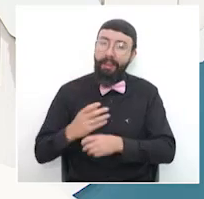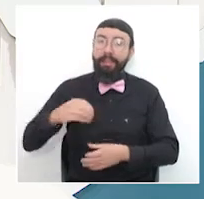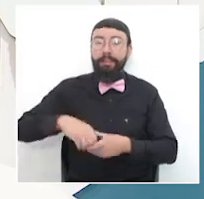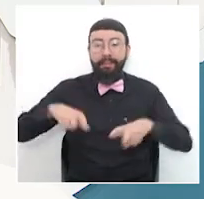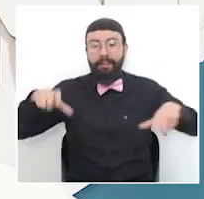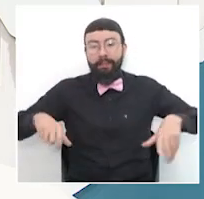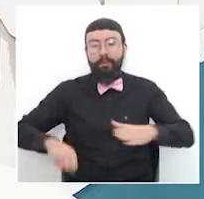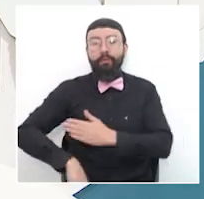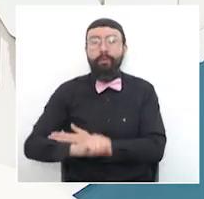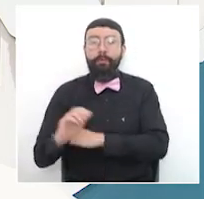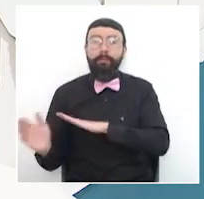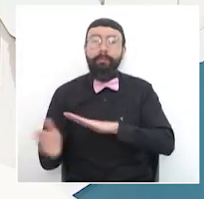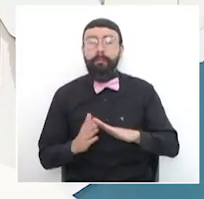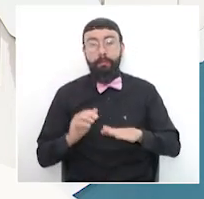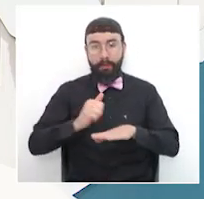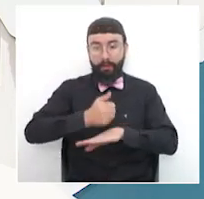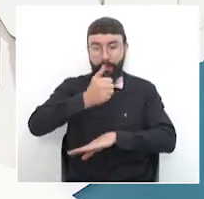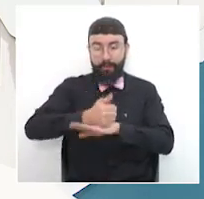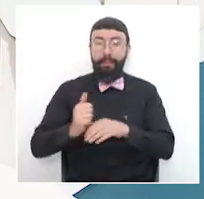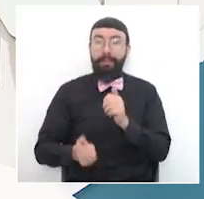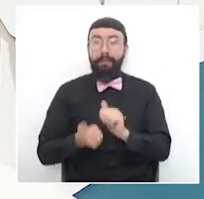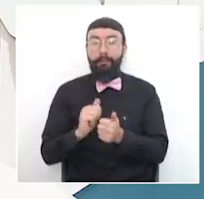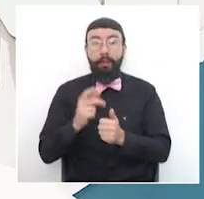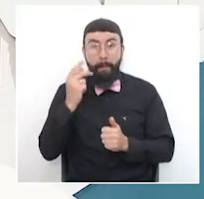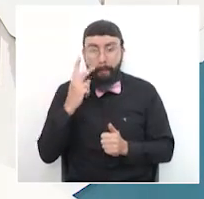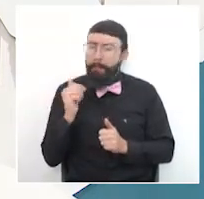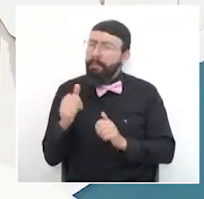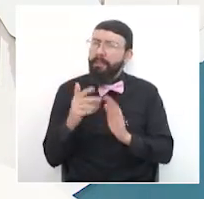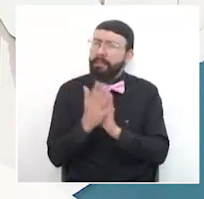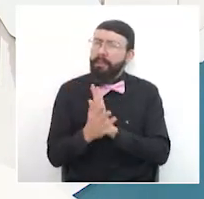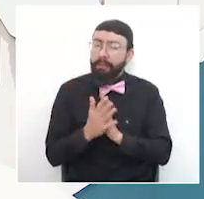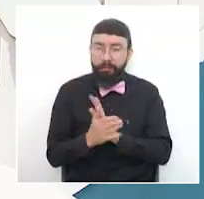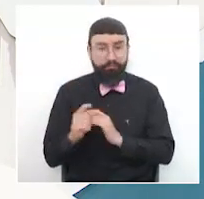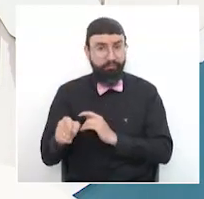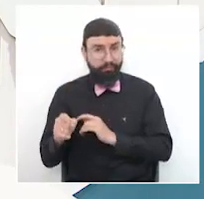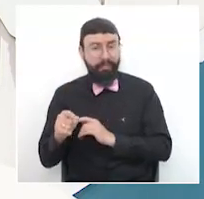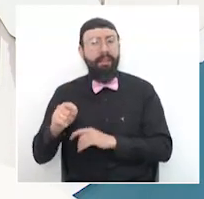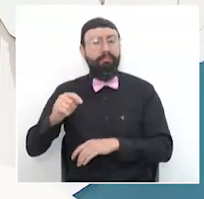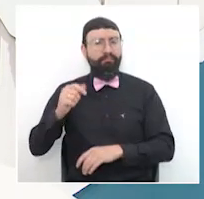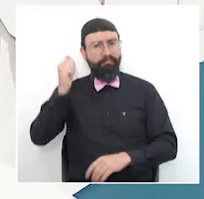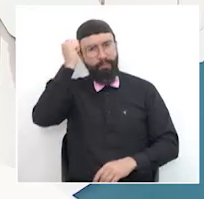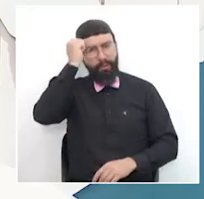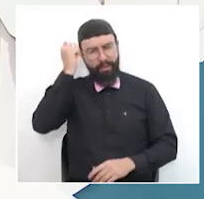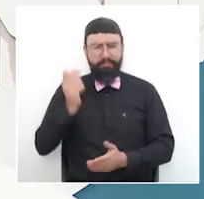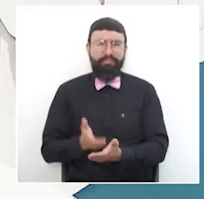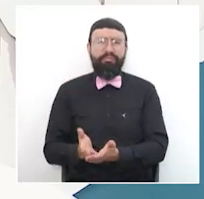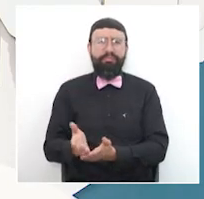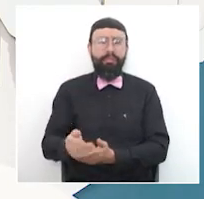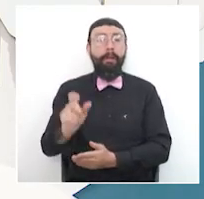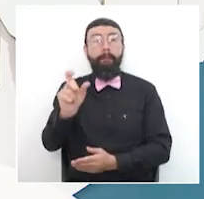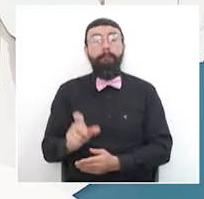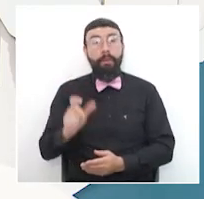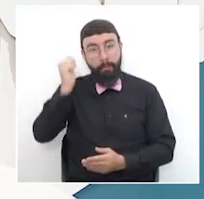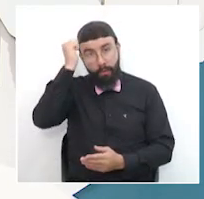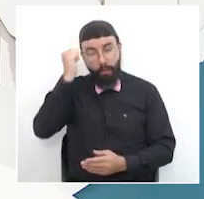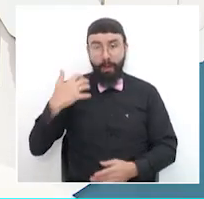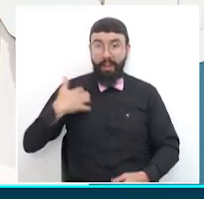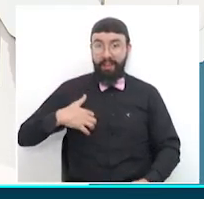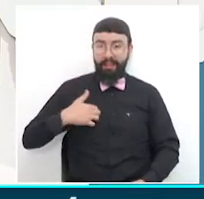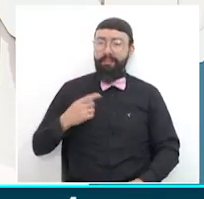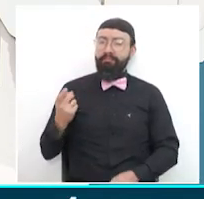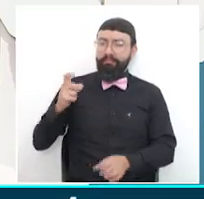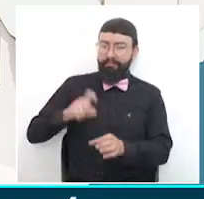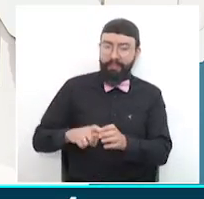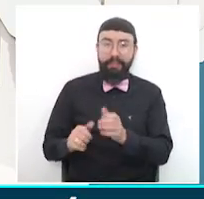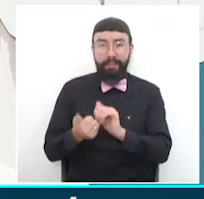microfútbol. La gerencia del Deportivo Pereira aseguró que hay cravioto para rato. El cuerpo técnico argentino estará vinculado con la